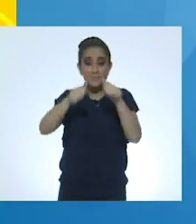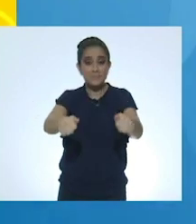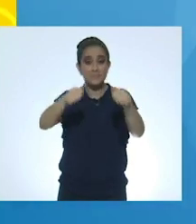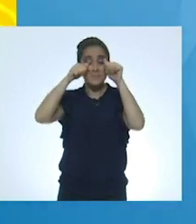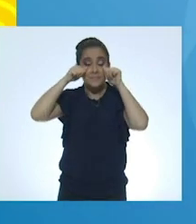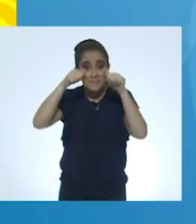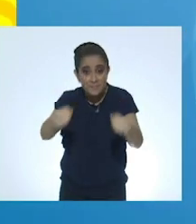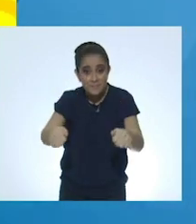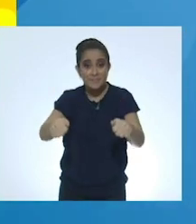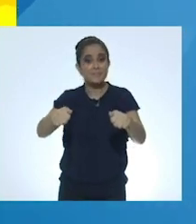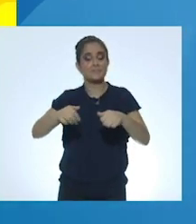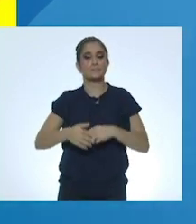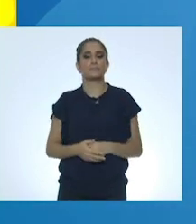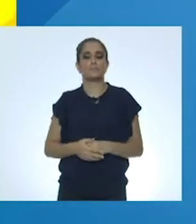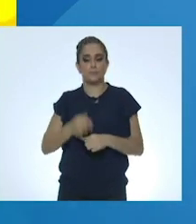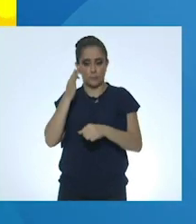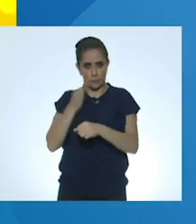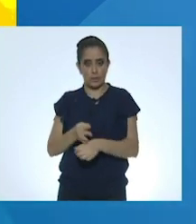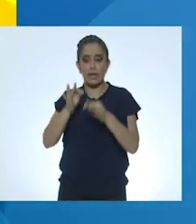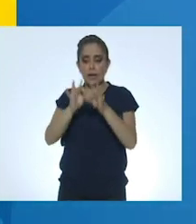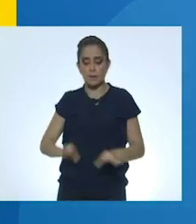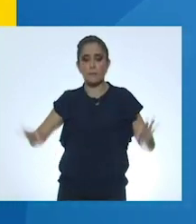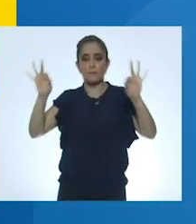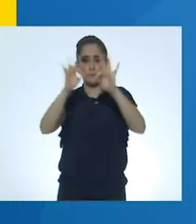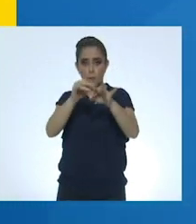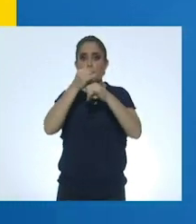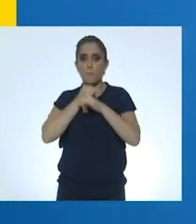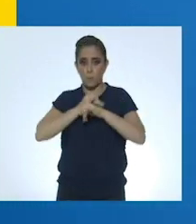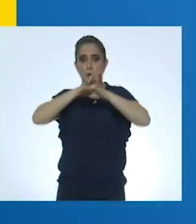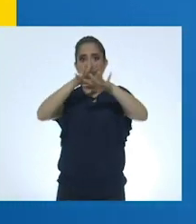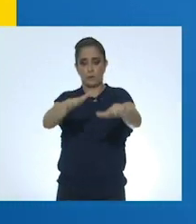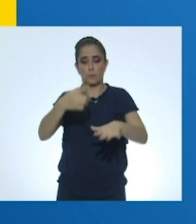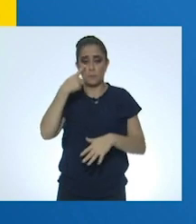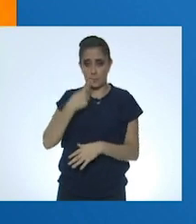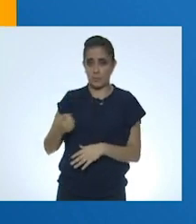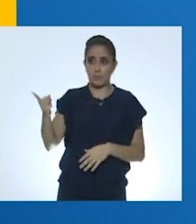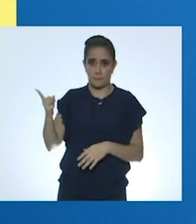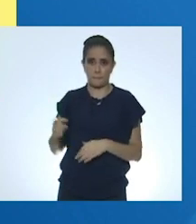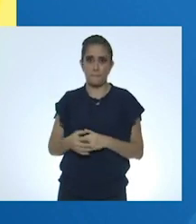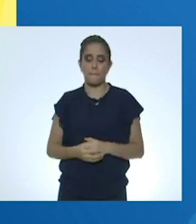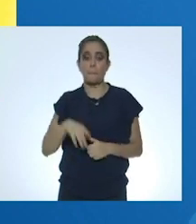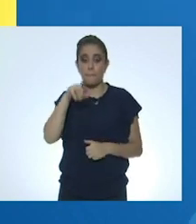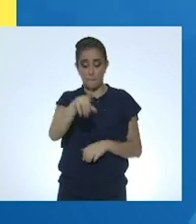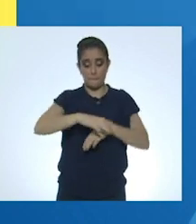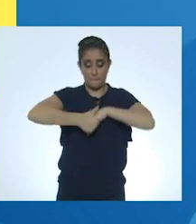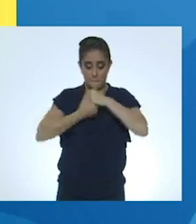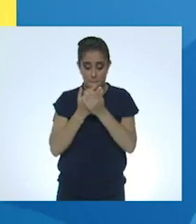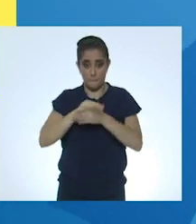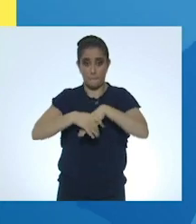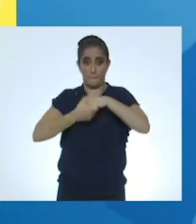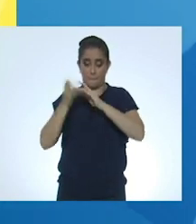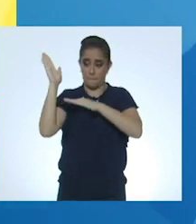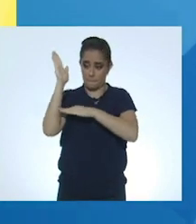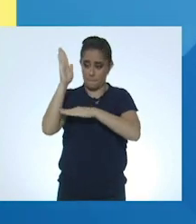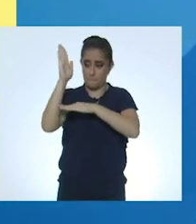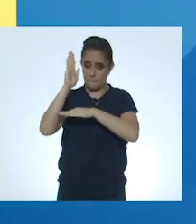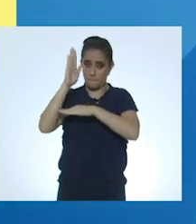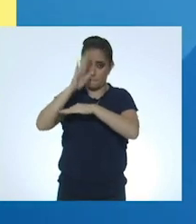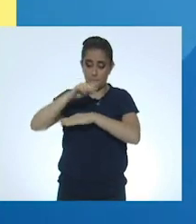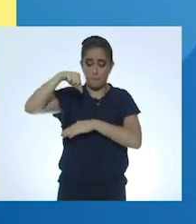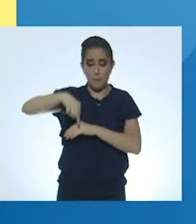¡Atención! ¡Atención! A continuación, información importante. Lavarnos las manos varias veces al día